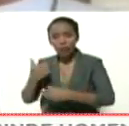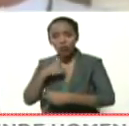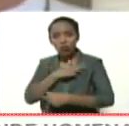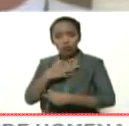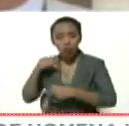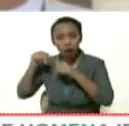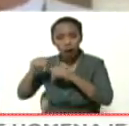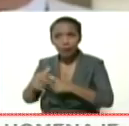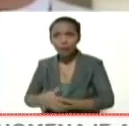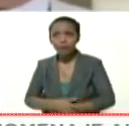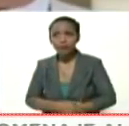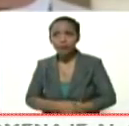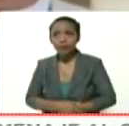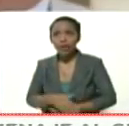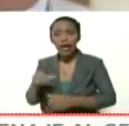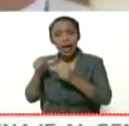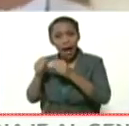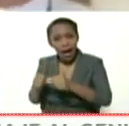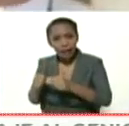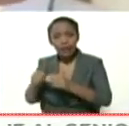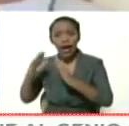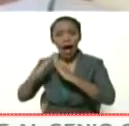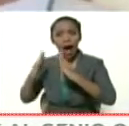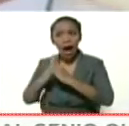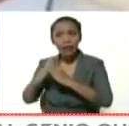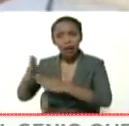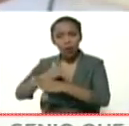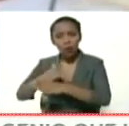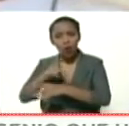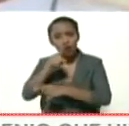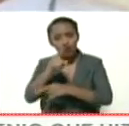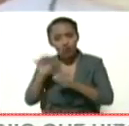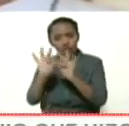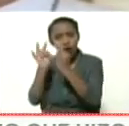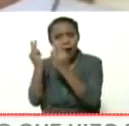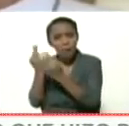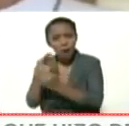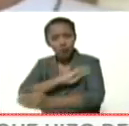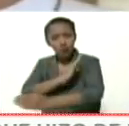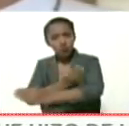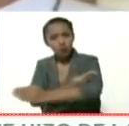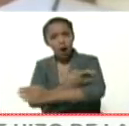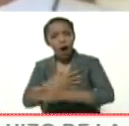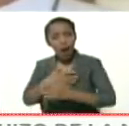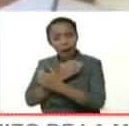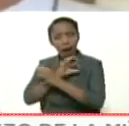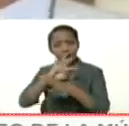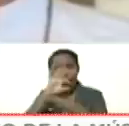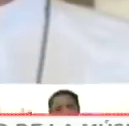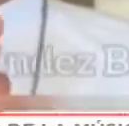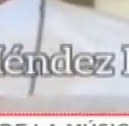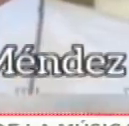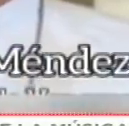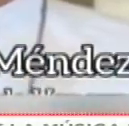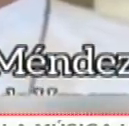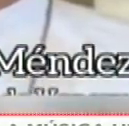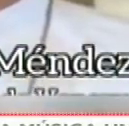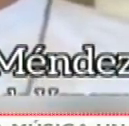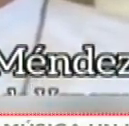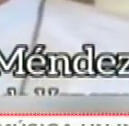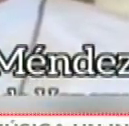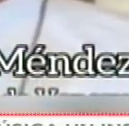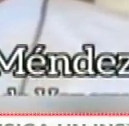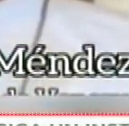Militar de Venezuela. Quédate en casa, convive con tu familia y fortalece los lazos de amor y de unidad. Que Dios bendiga a